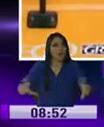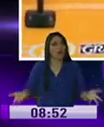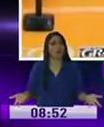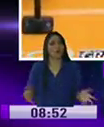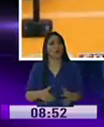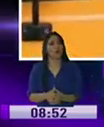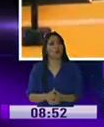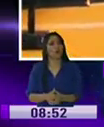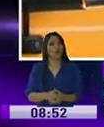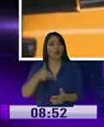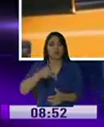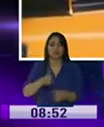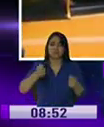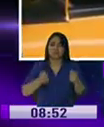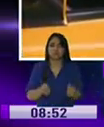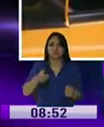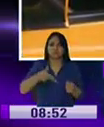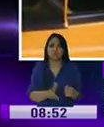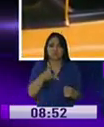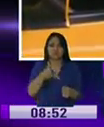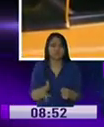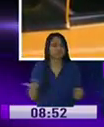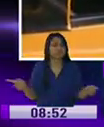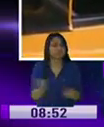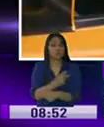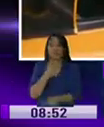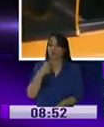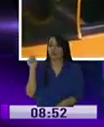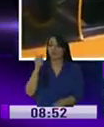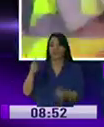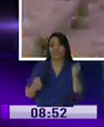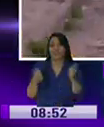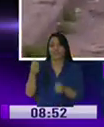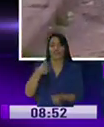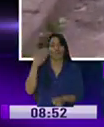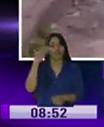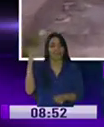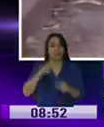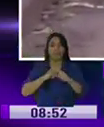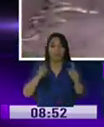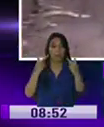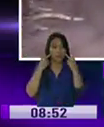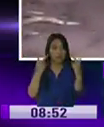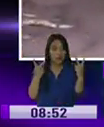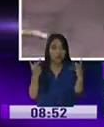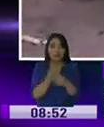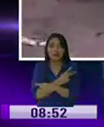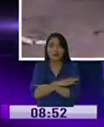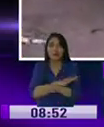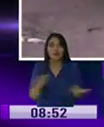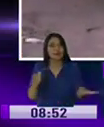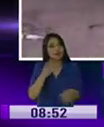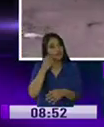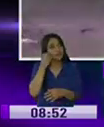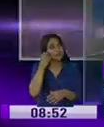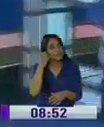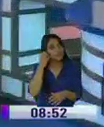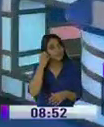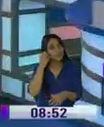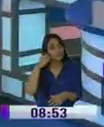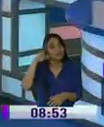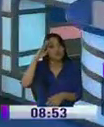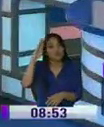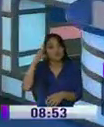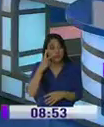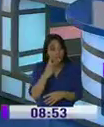por ahí. Es un hueco terrible, no tiene, se le ve. No, yo no yo he pasado pasé por ahí, oh, así que no lo sé, idea, pero se lo ve. Nada más el reporte del Capi PZ.